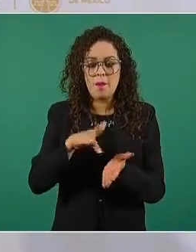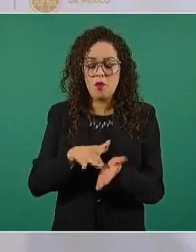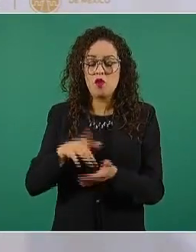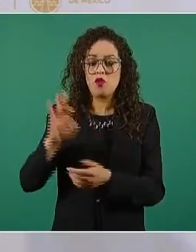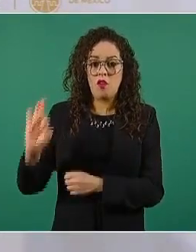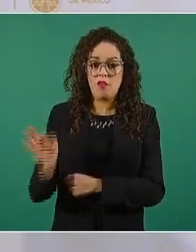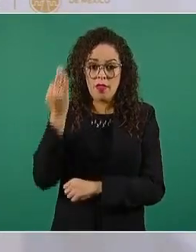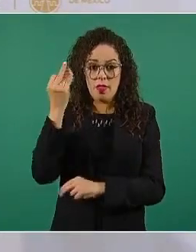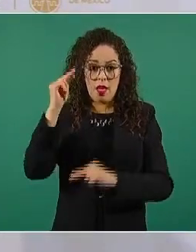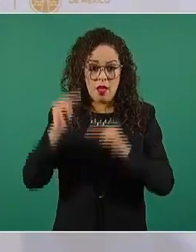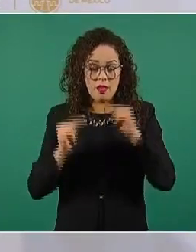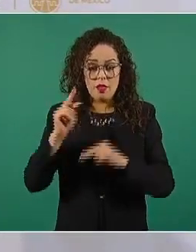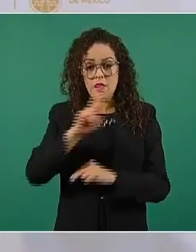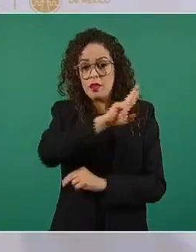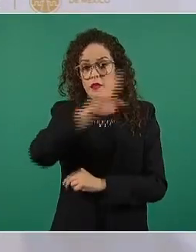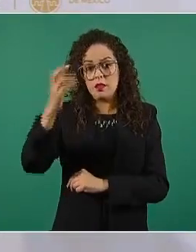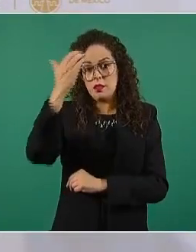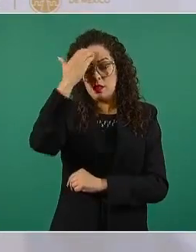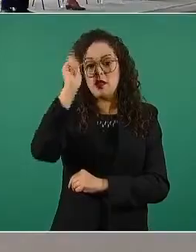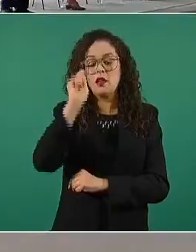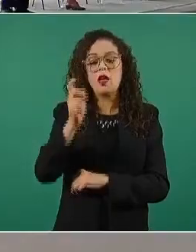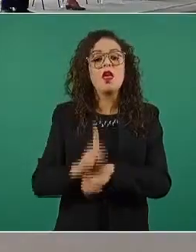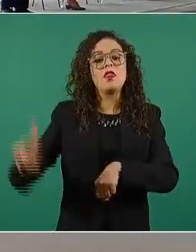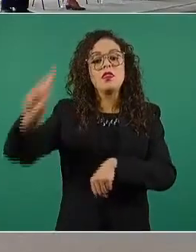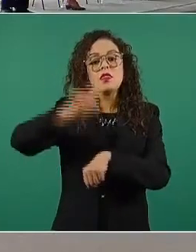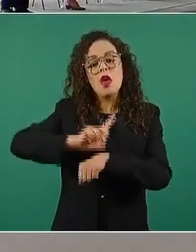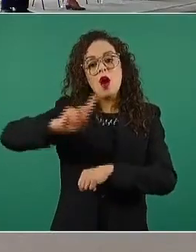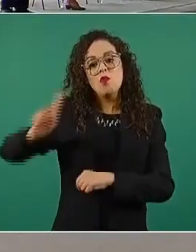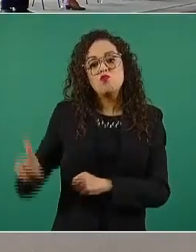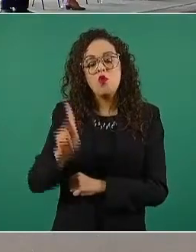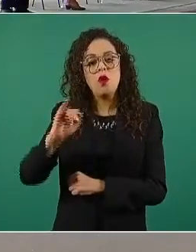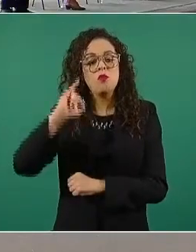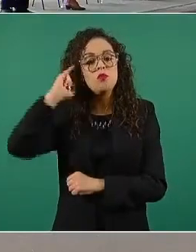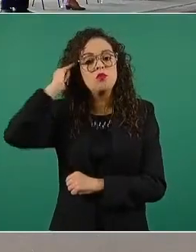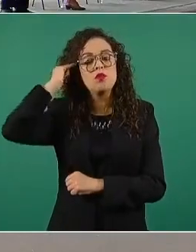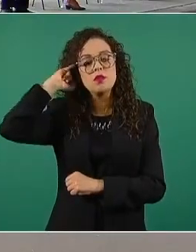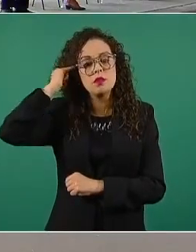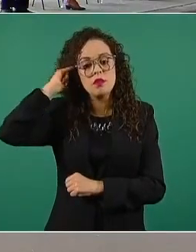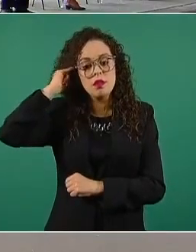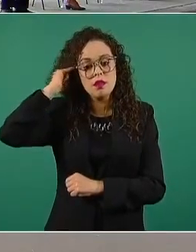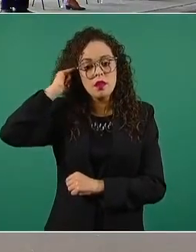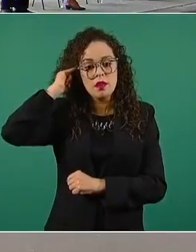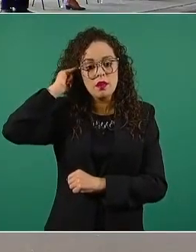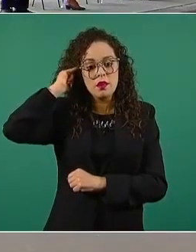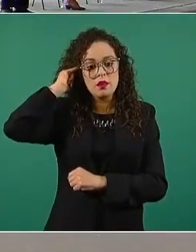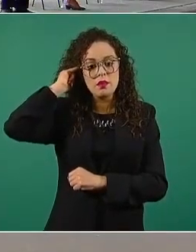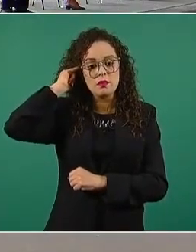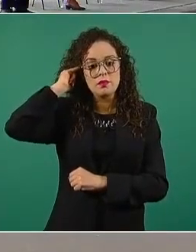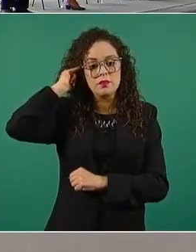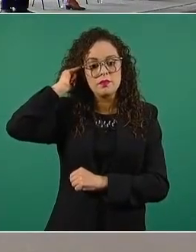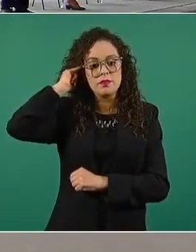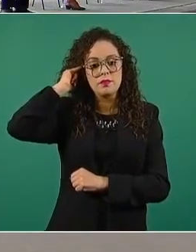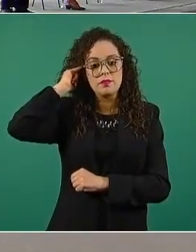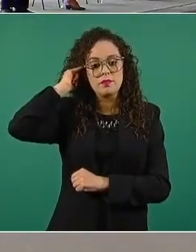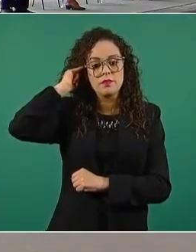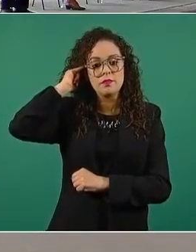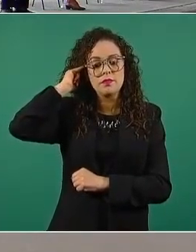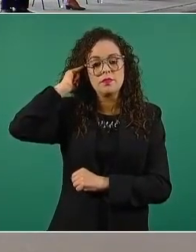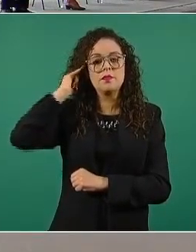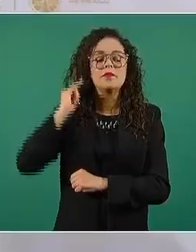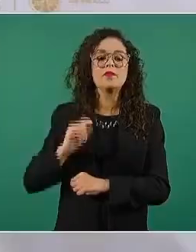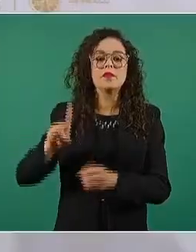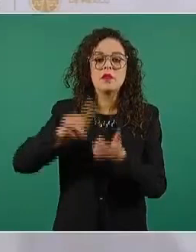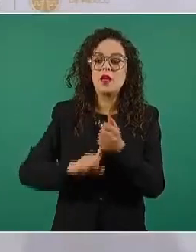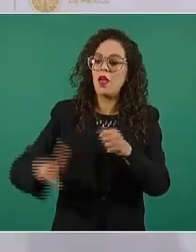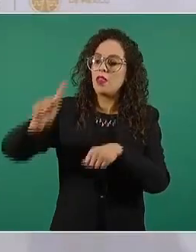el reconocimiento del Día de los Pueblos Indígenas, que reemplace el Día de Cristóbal